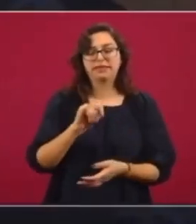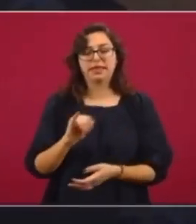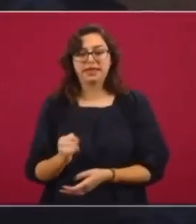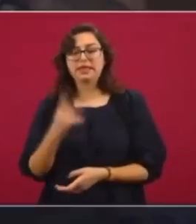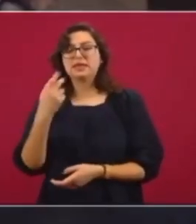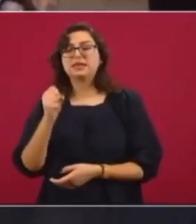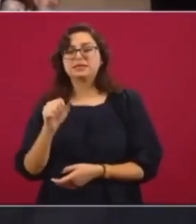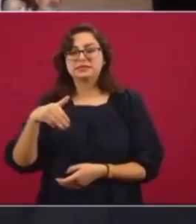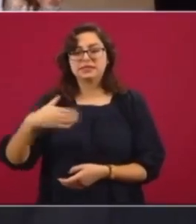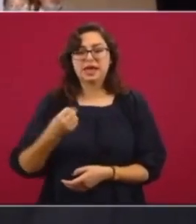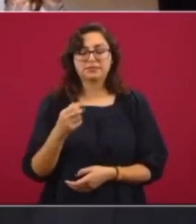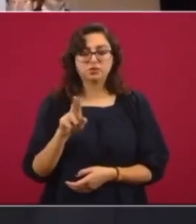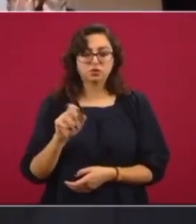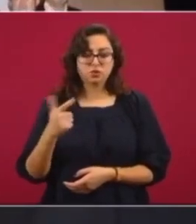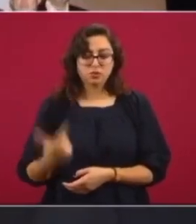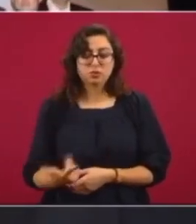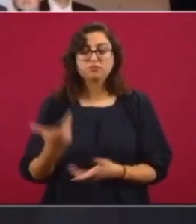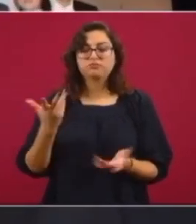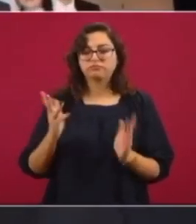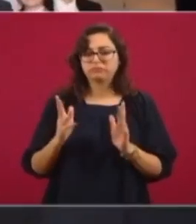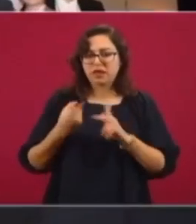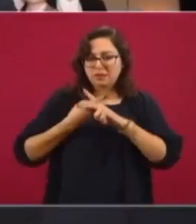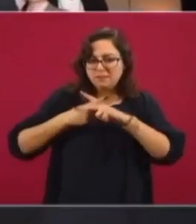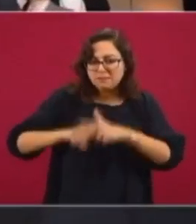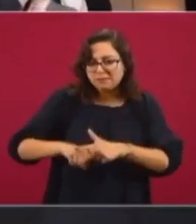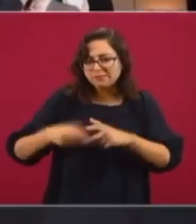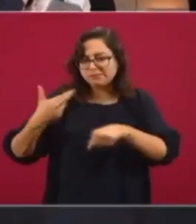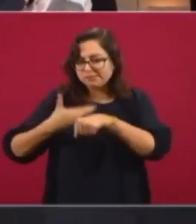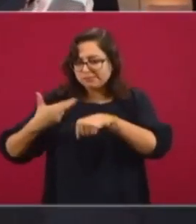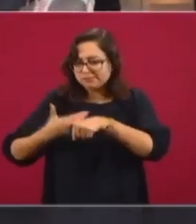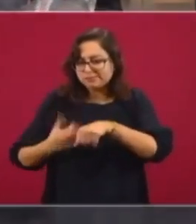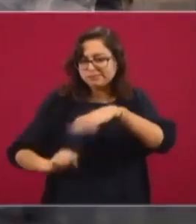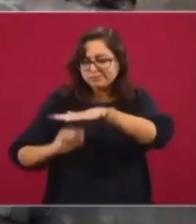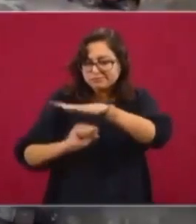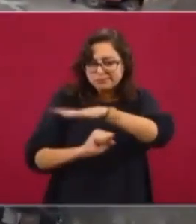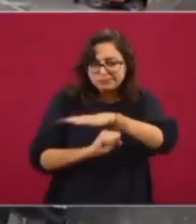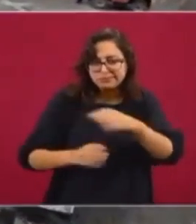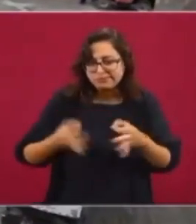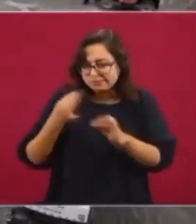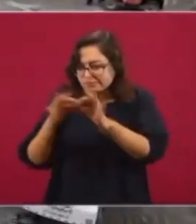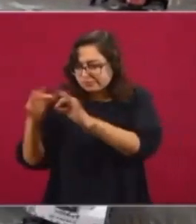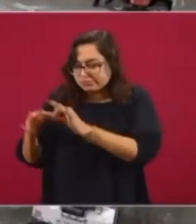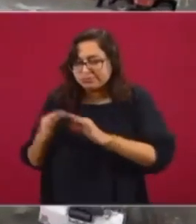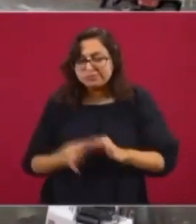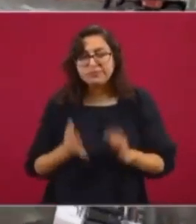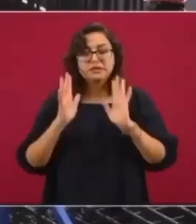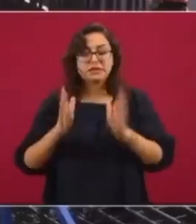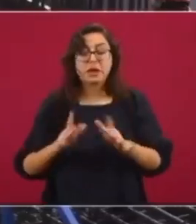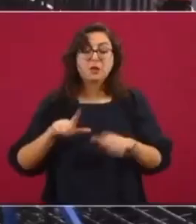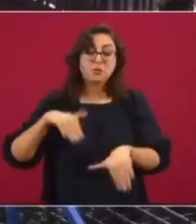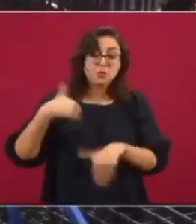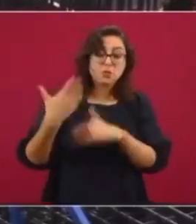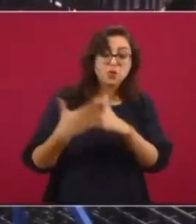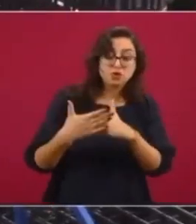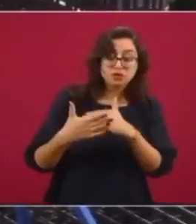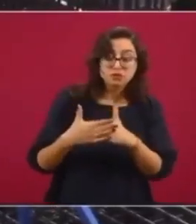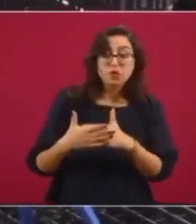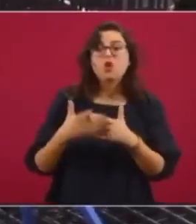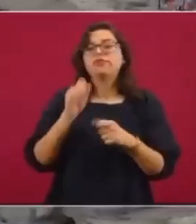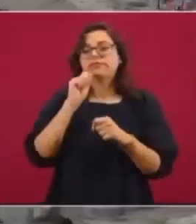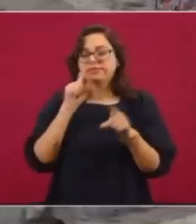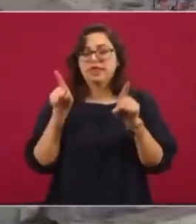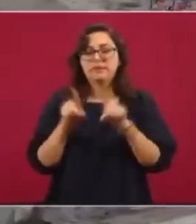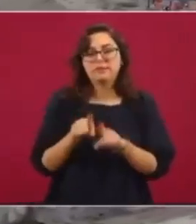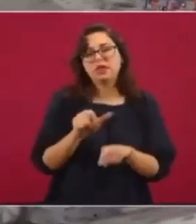el trabajo en sitio de la primera etapa, que consistió en la ingeniería de detalle y pilotaje de cimentación. Los demás paquetes también prácticamente entran en fase 2 con las